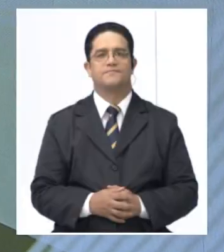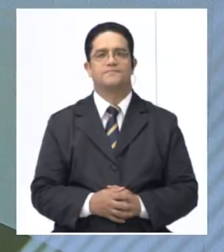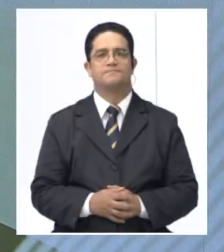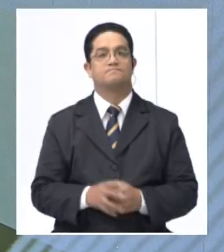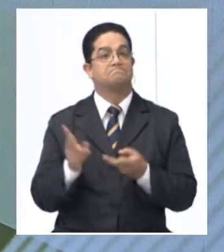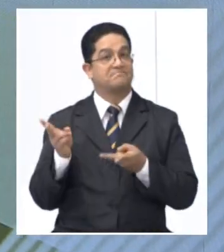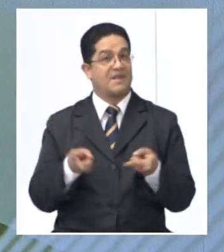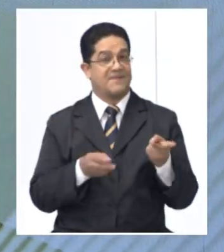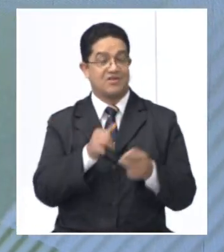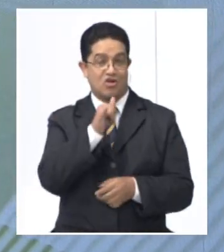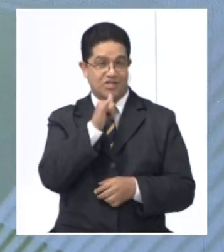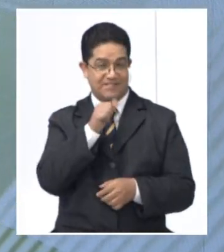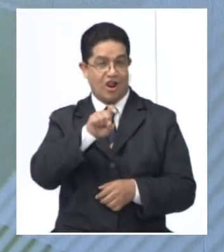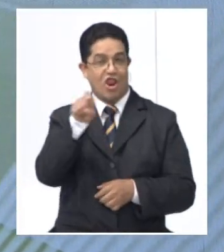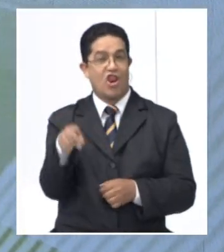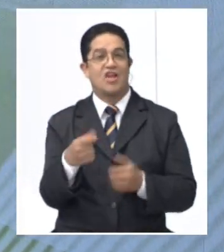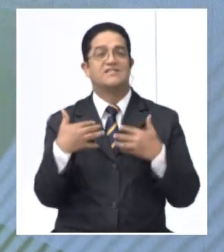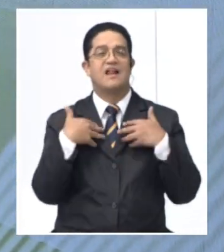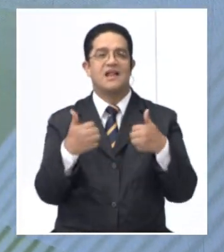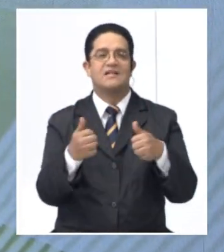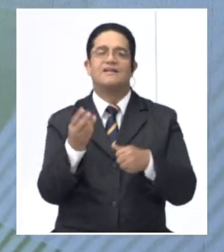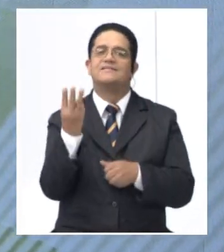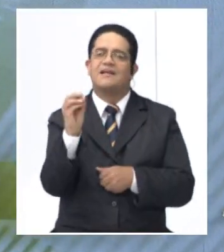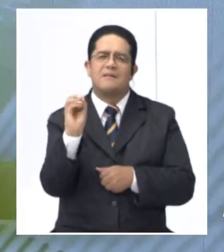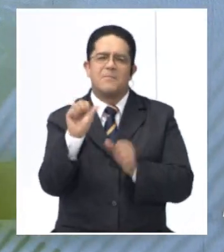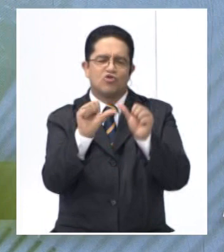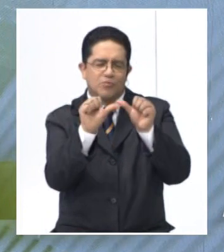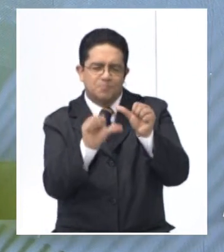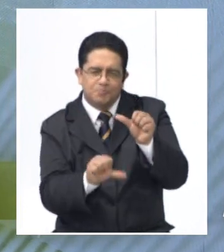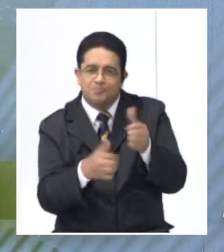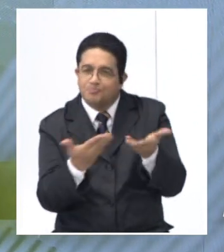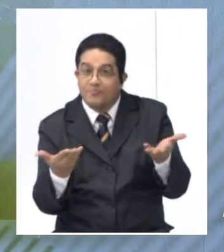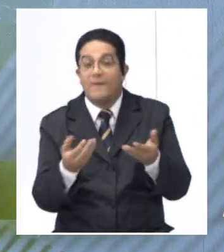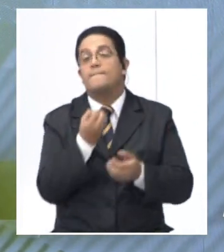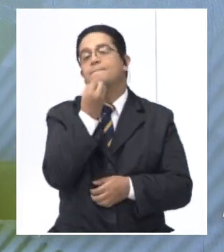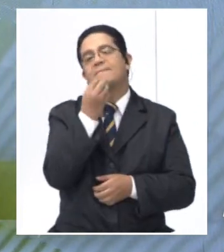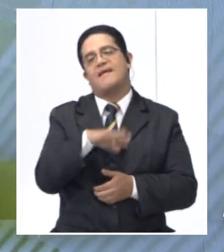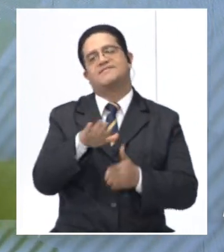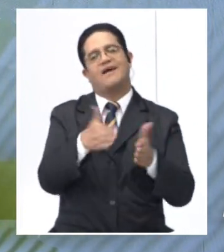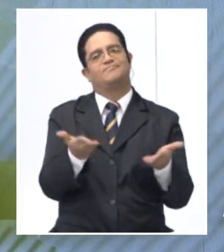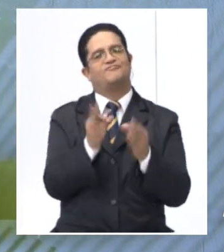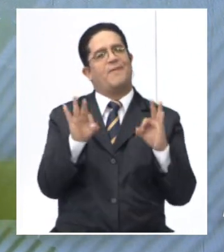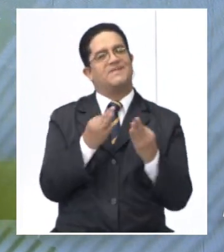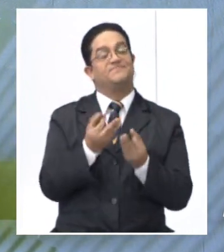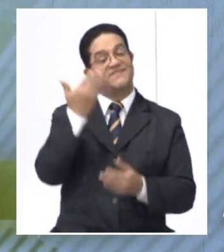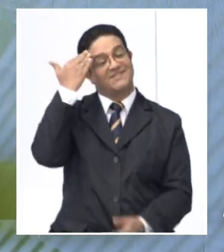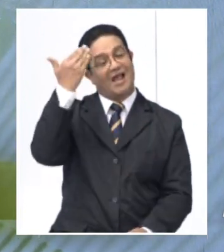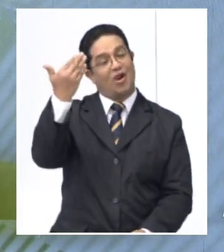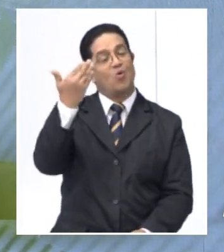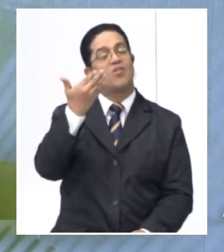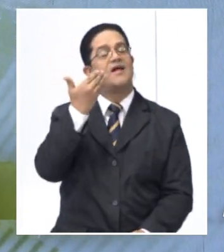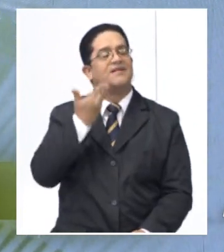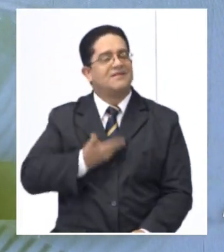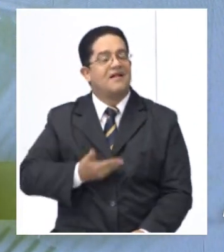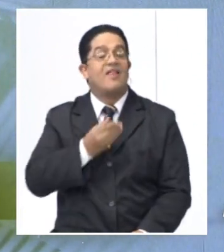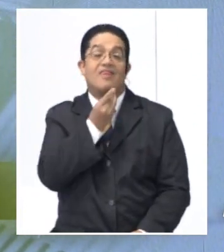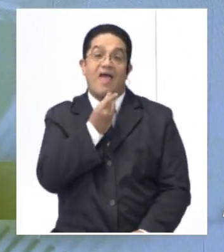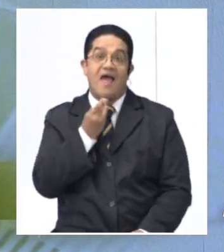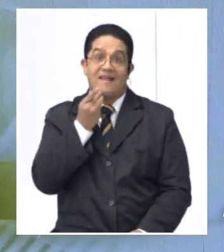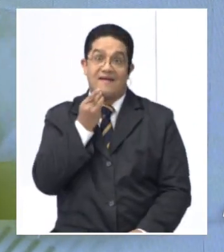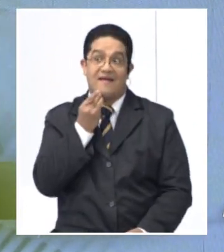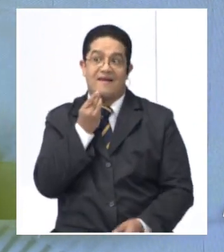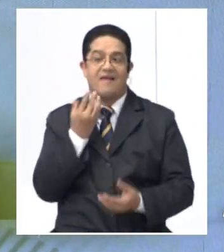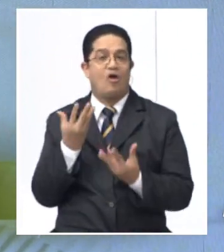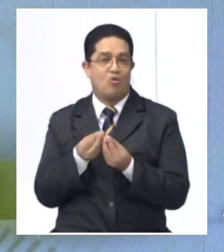Bienvenidos a Noticias Globovisión Salud, 30 minutos dedicados para el bienestar de toda la familia. Les saluda como siempre Daniela J. Salas en nombre de todo el